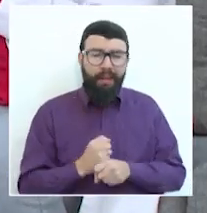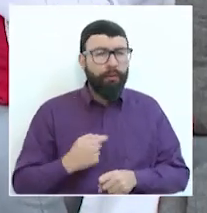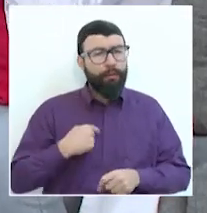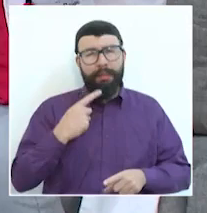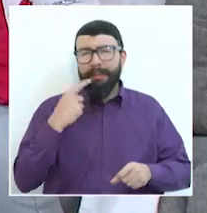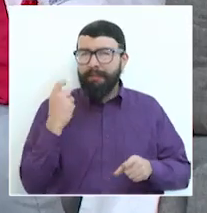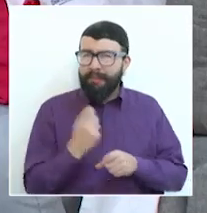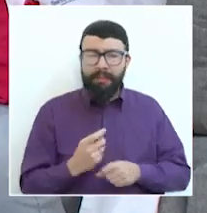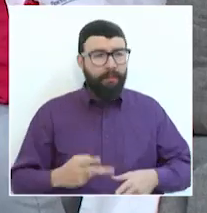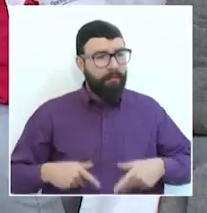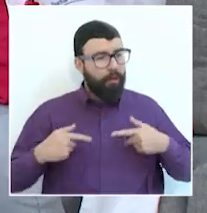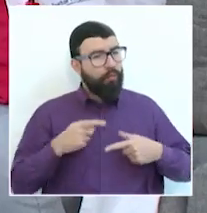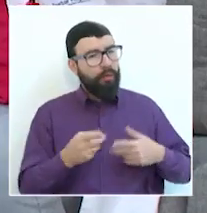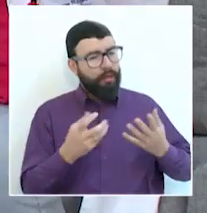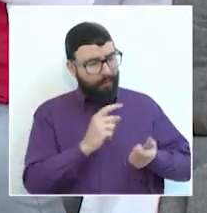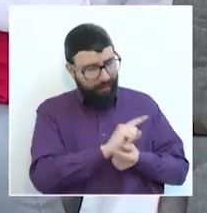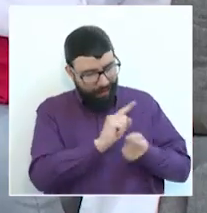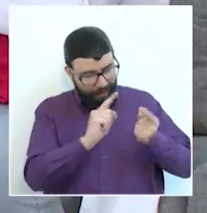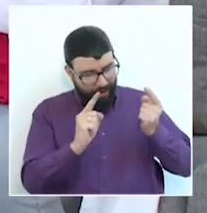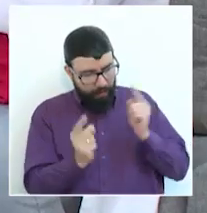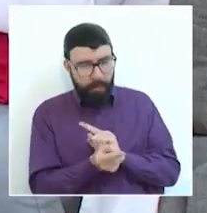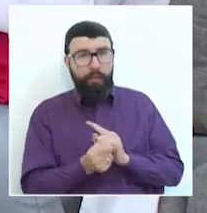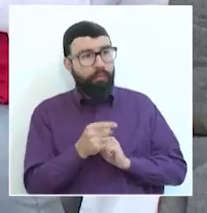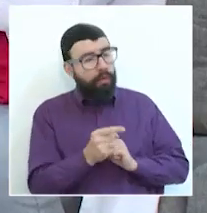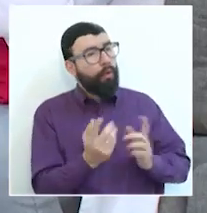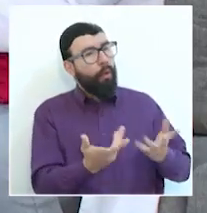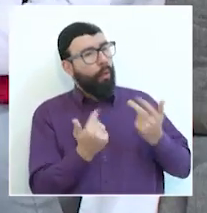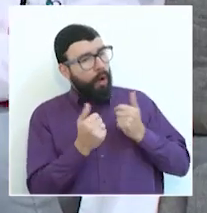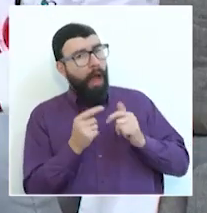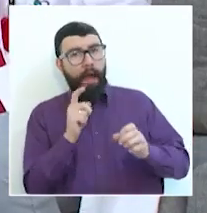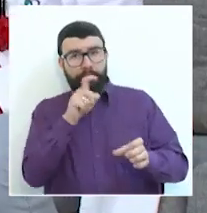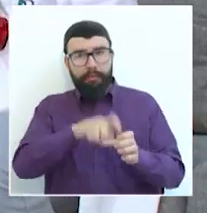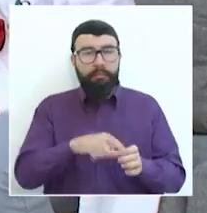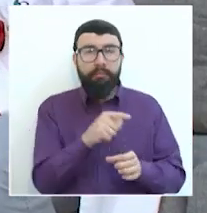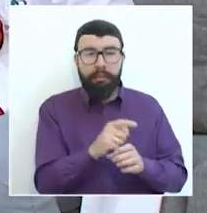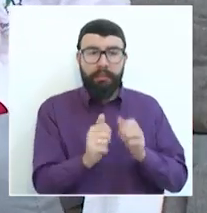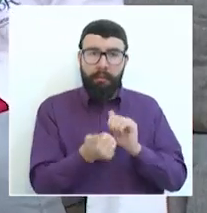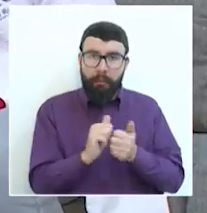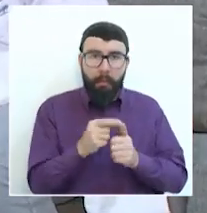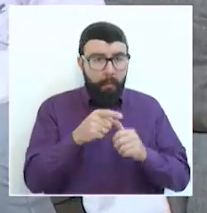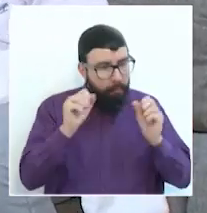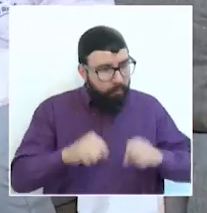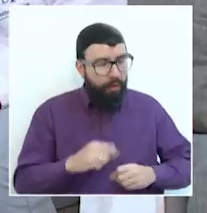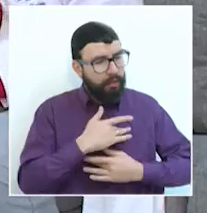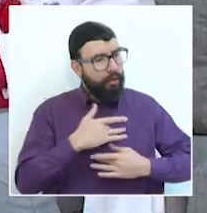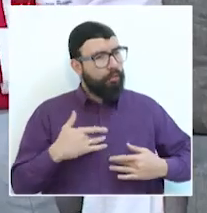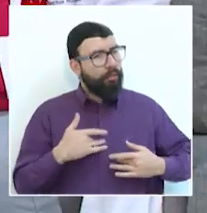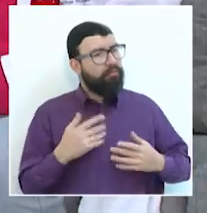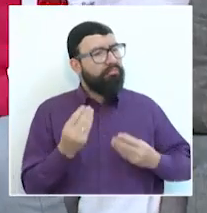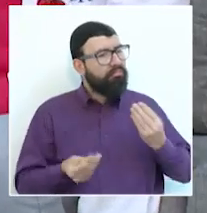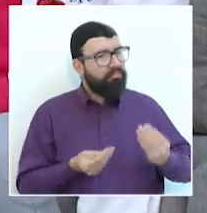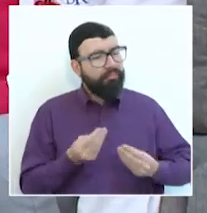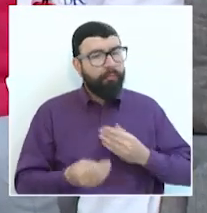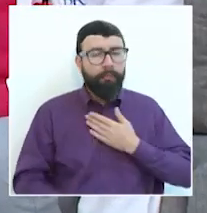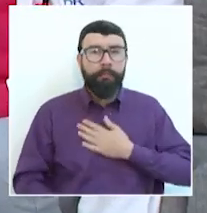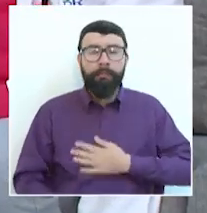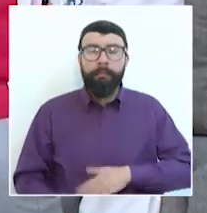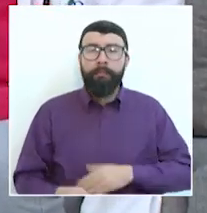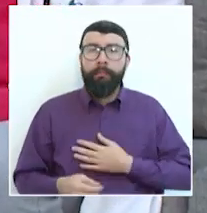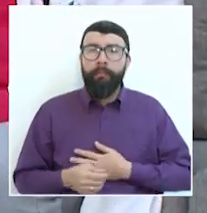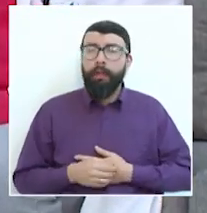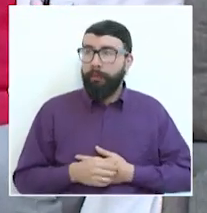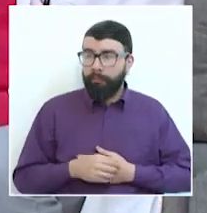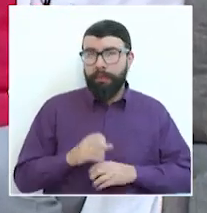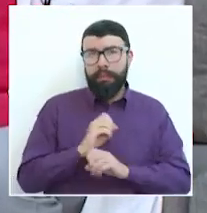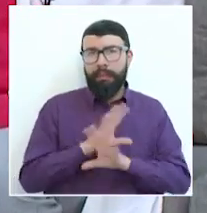y ahora usted quiere cambiar ese chip y está encontrando en el deporte una posibilidad para su salud. Claro, doctor. En